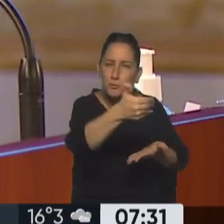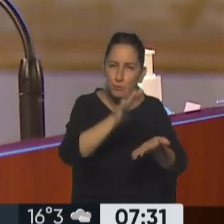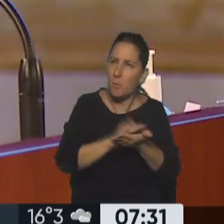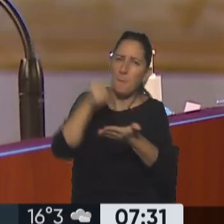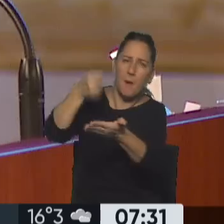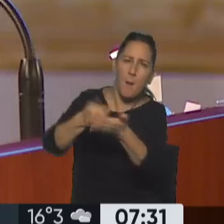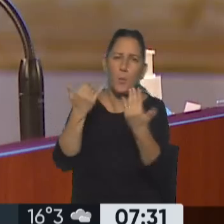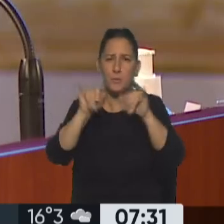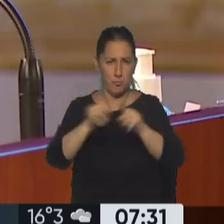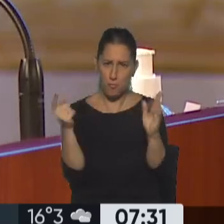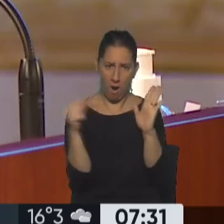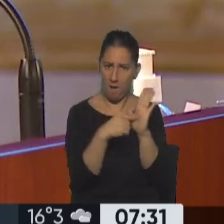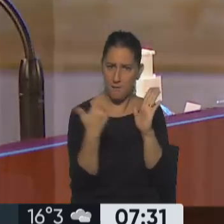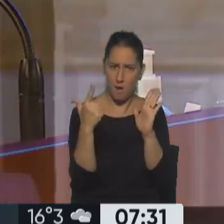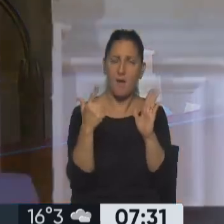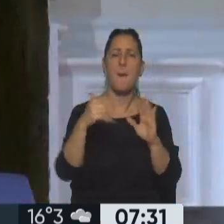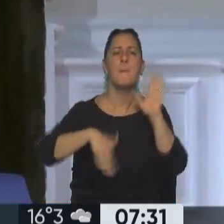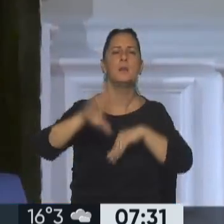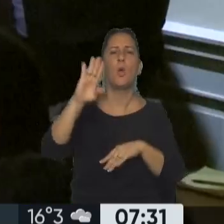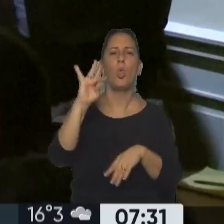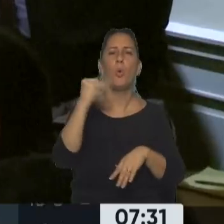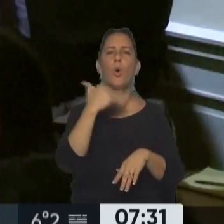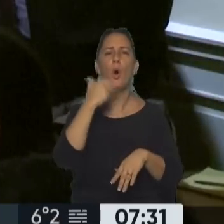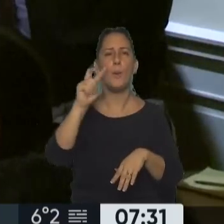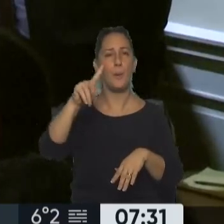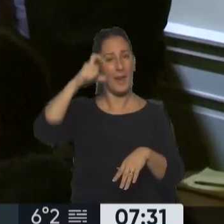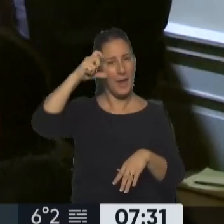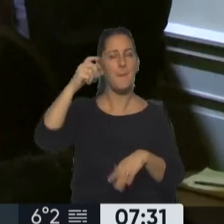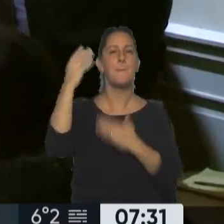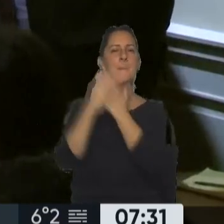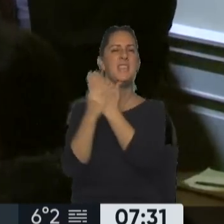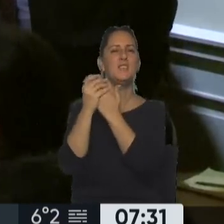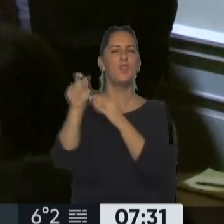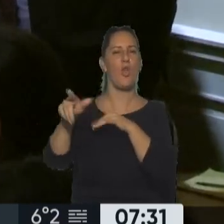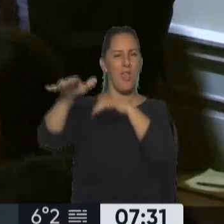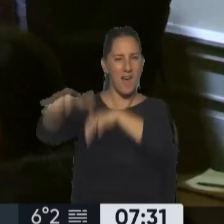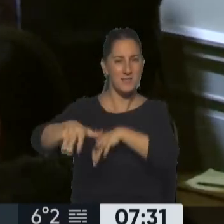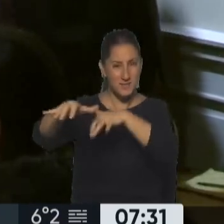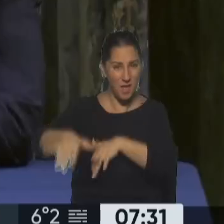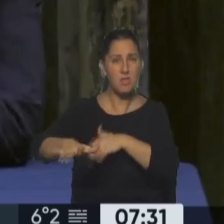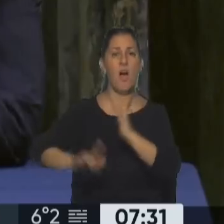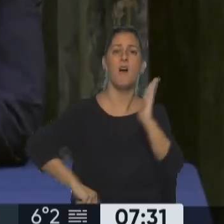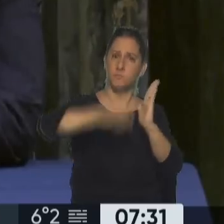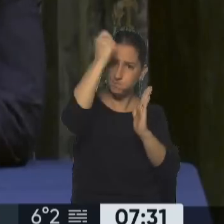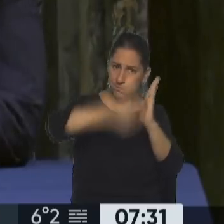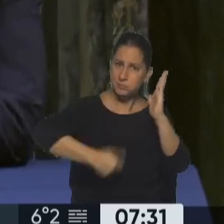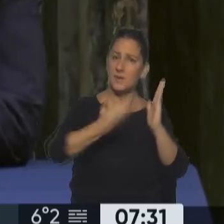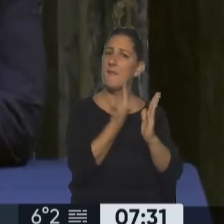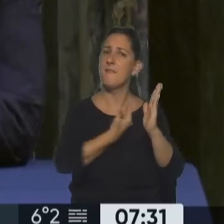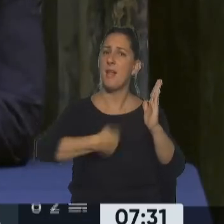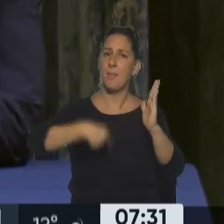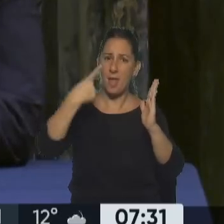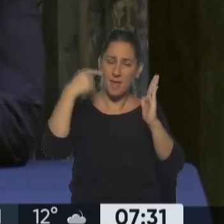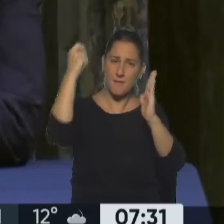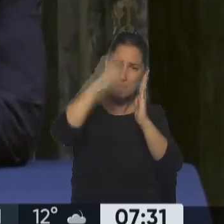Y los funcionarios, sobre todo Nicolás Dujovne, en ese momento ministro de Hacienda, que firmaron el acuerdo con el Fondo Monetario